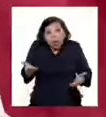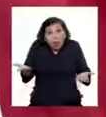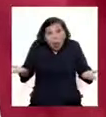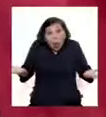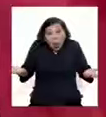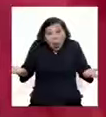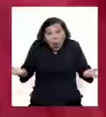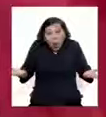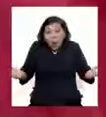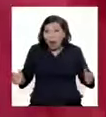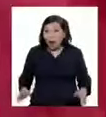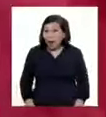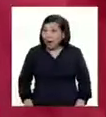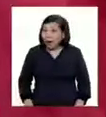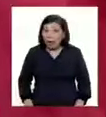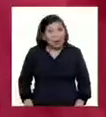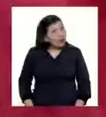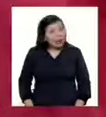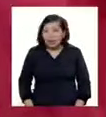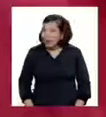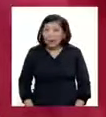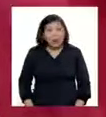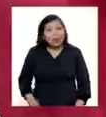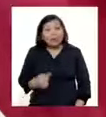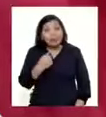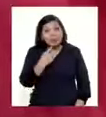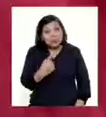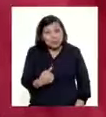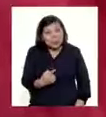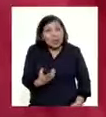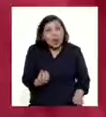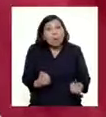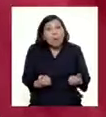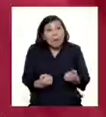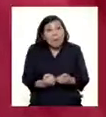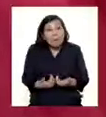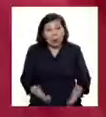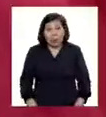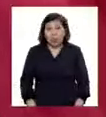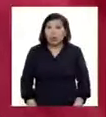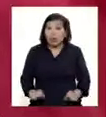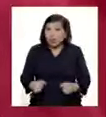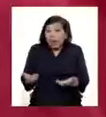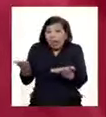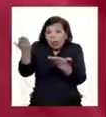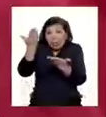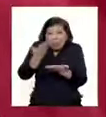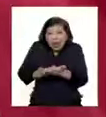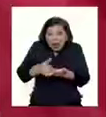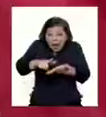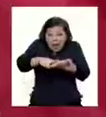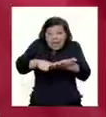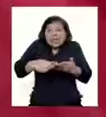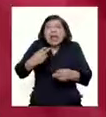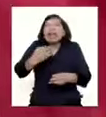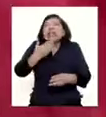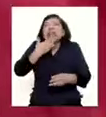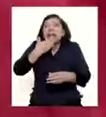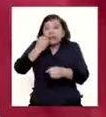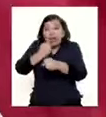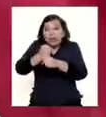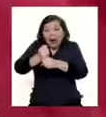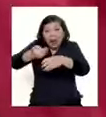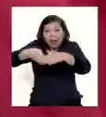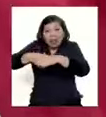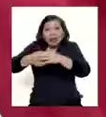ellos. Entonces, lo que nosotros estamos también exigiendo como colaboración es que nos puedan proporcionar estas listas de trabajadores y